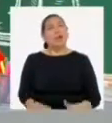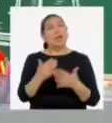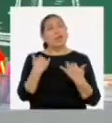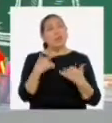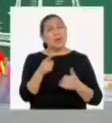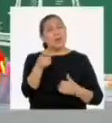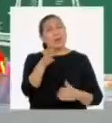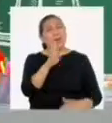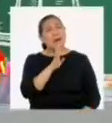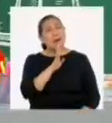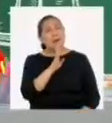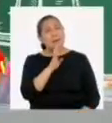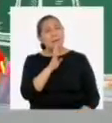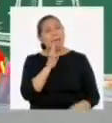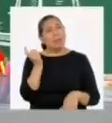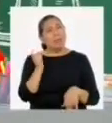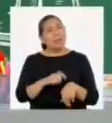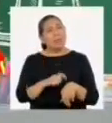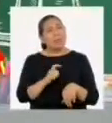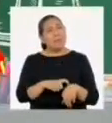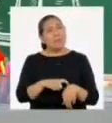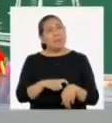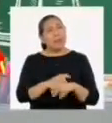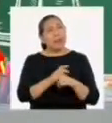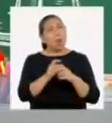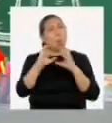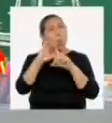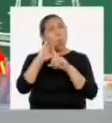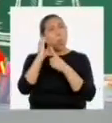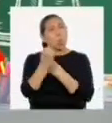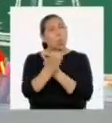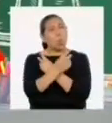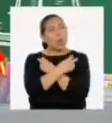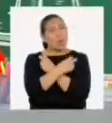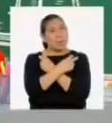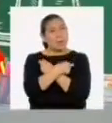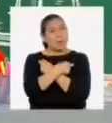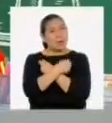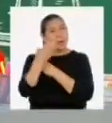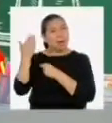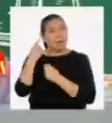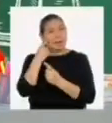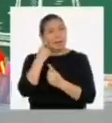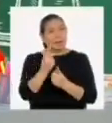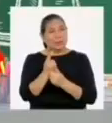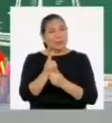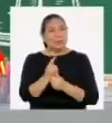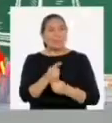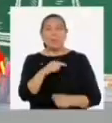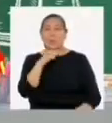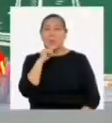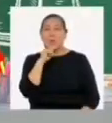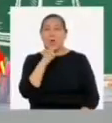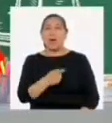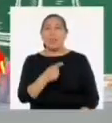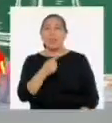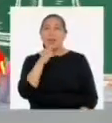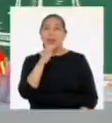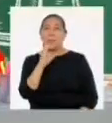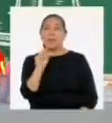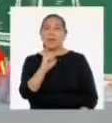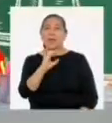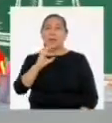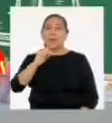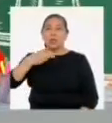Profesora, ya que menciona en la línea de tiempo a la cultura Lambayeque, en el programa pasado conocimos a la señora de Chornancap,